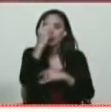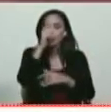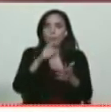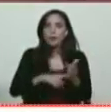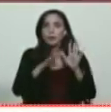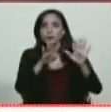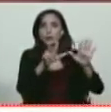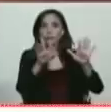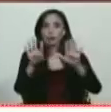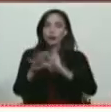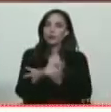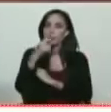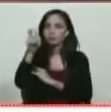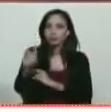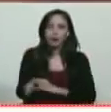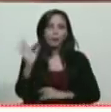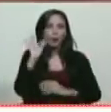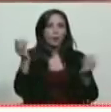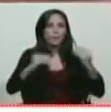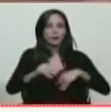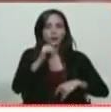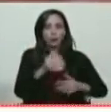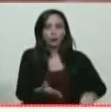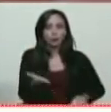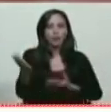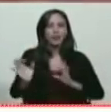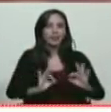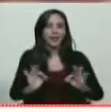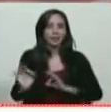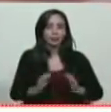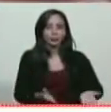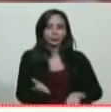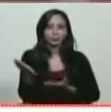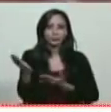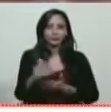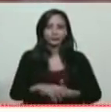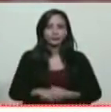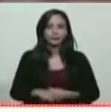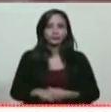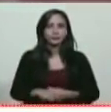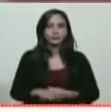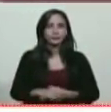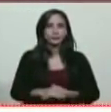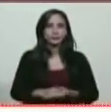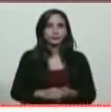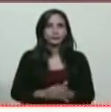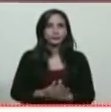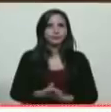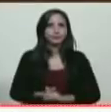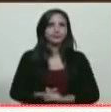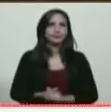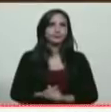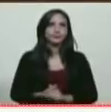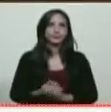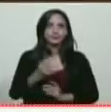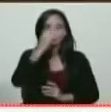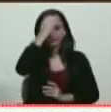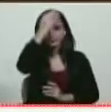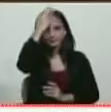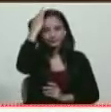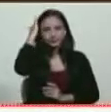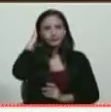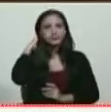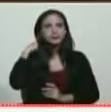1989. Jordana Chacón se encuentra en el Teatro Principal de Caracas con mayor información. Adelante, Jordana.